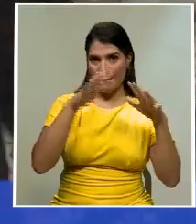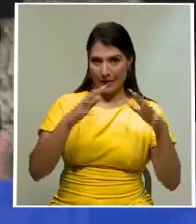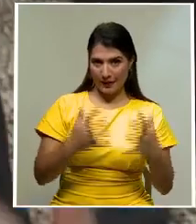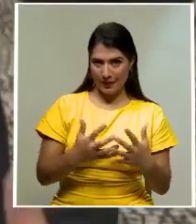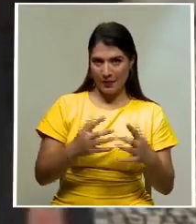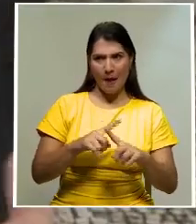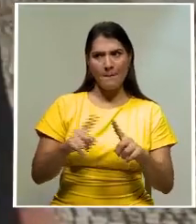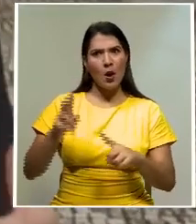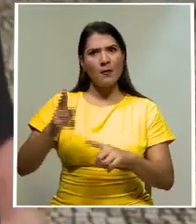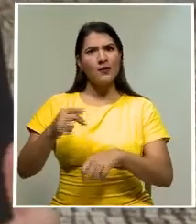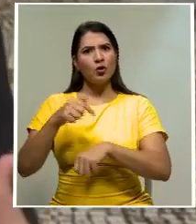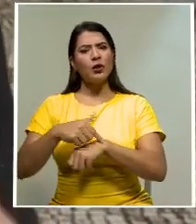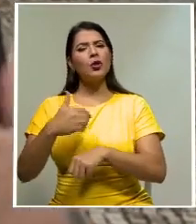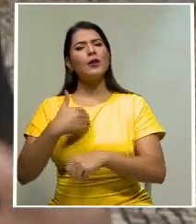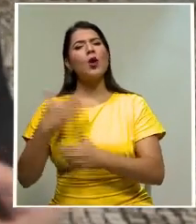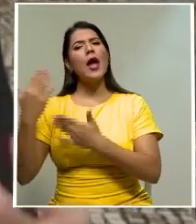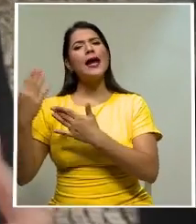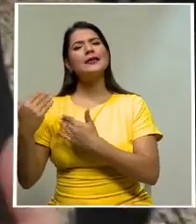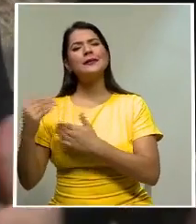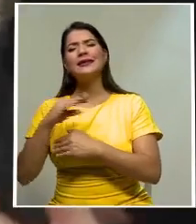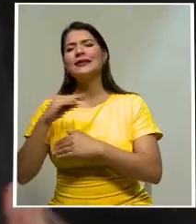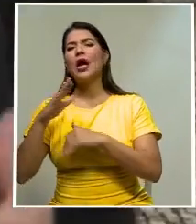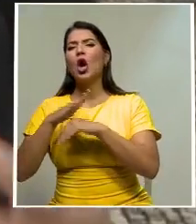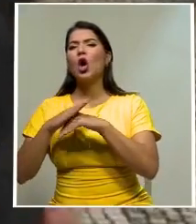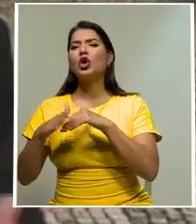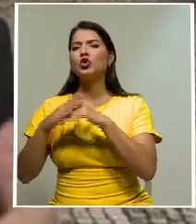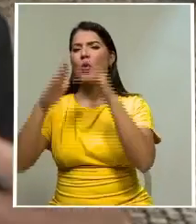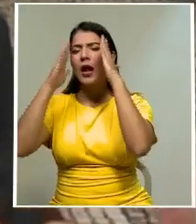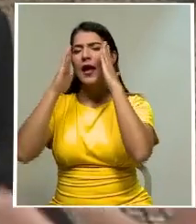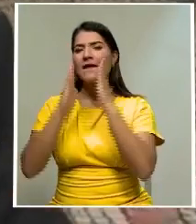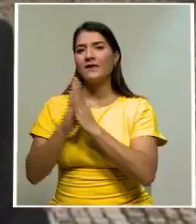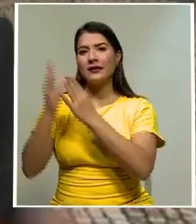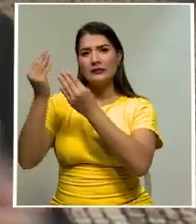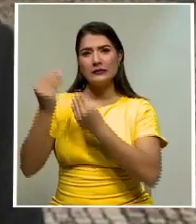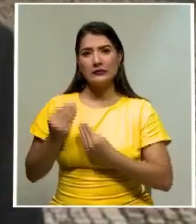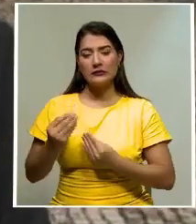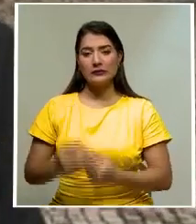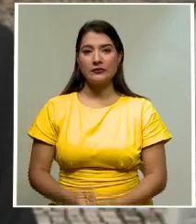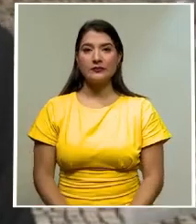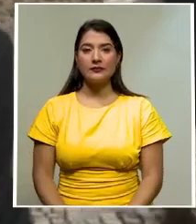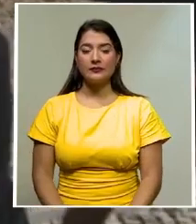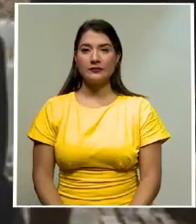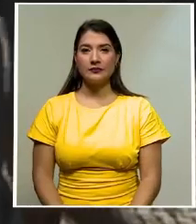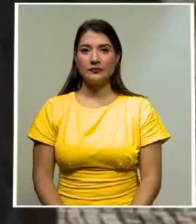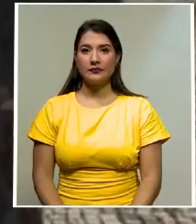mismo tiempo hay esperanza y consuelo que Nuestra Señora nos trajo.